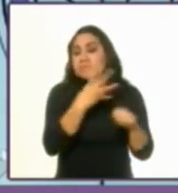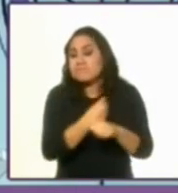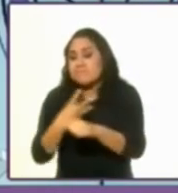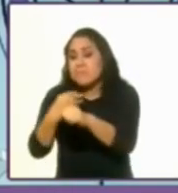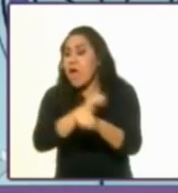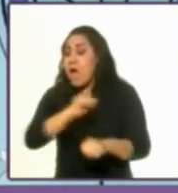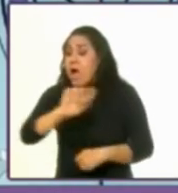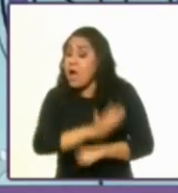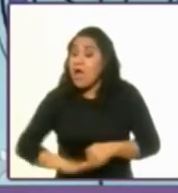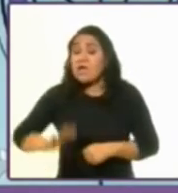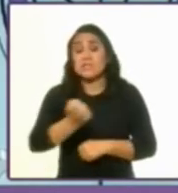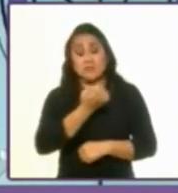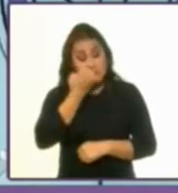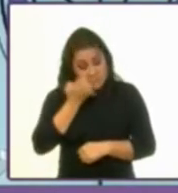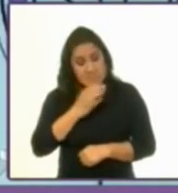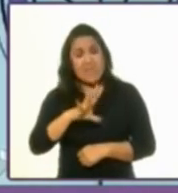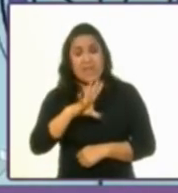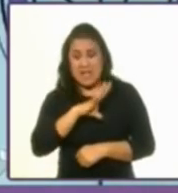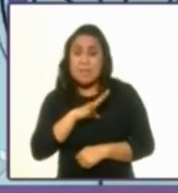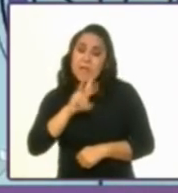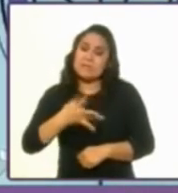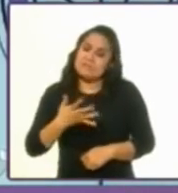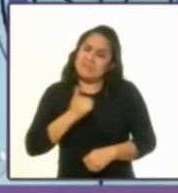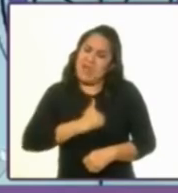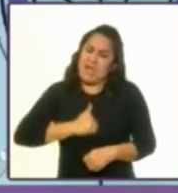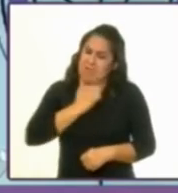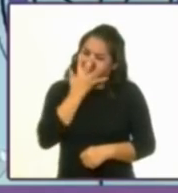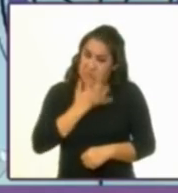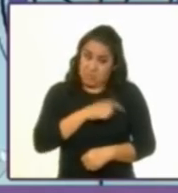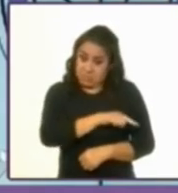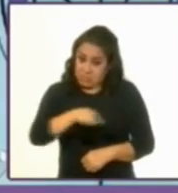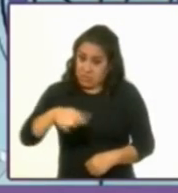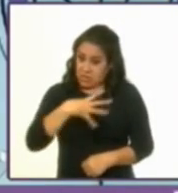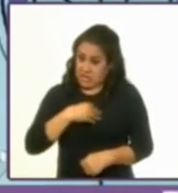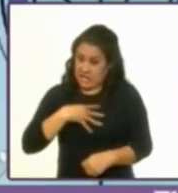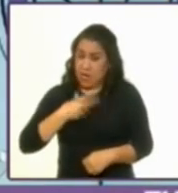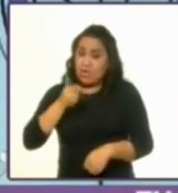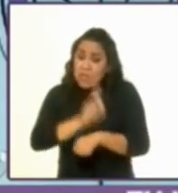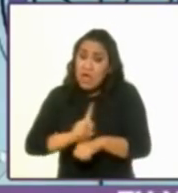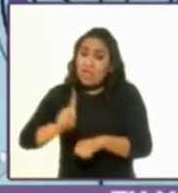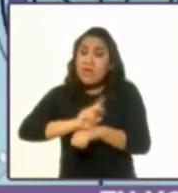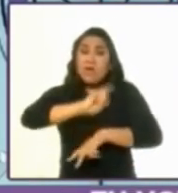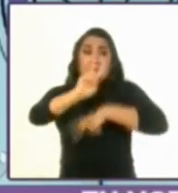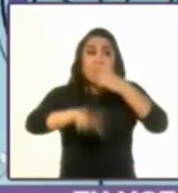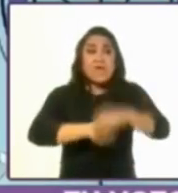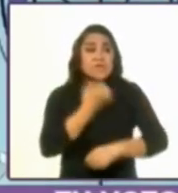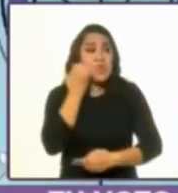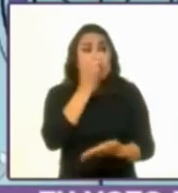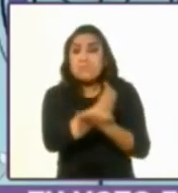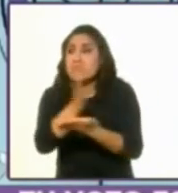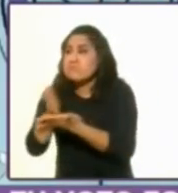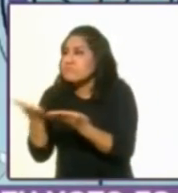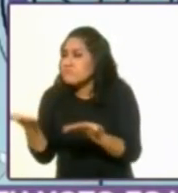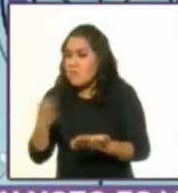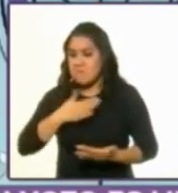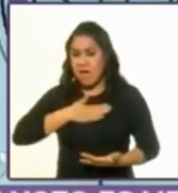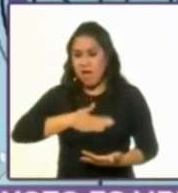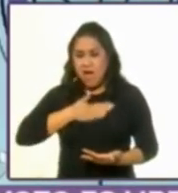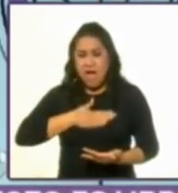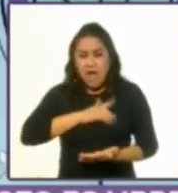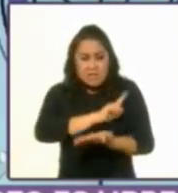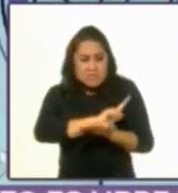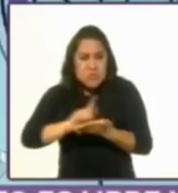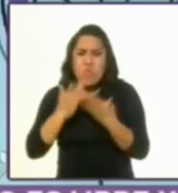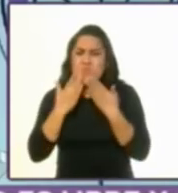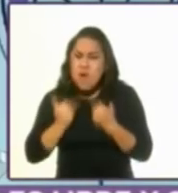escuelas es muy triste que nuestros hijos todos los días vayan y no haya baños dignos